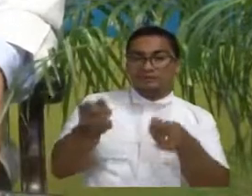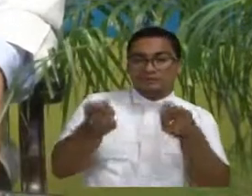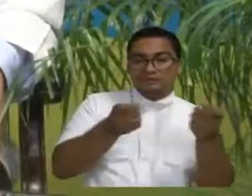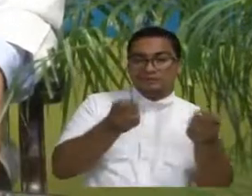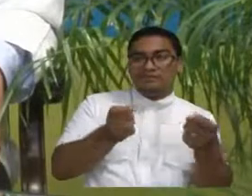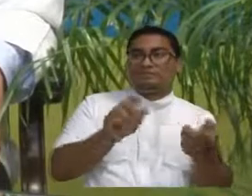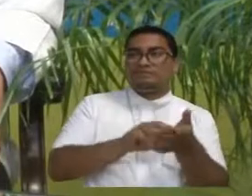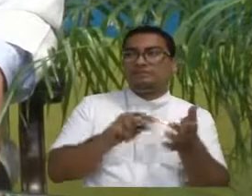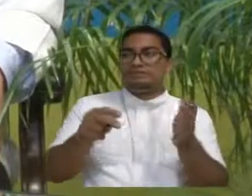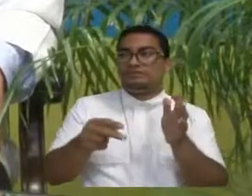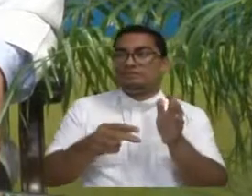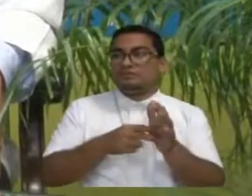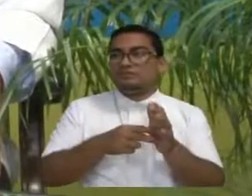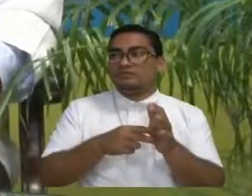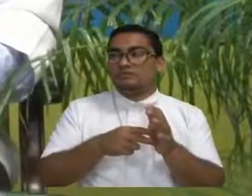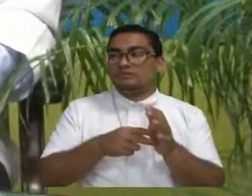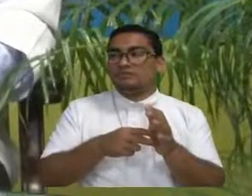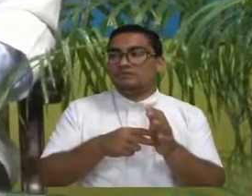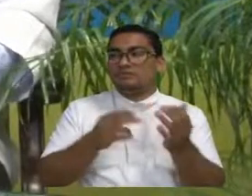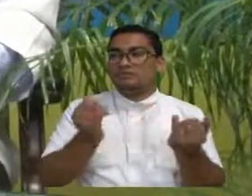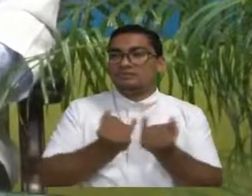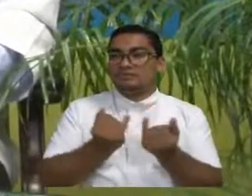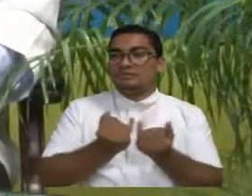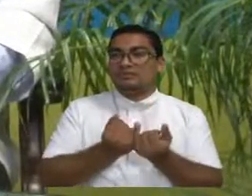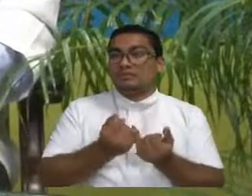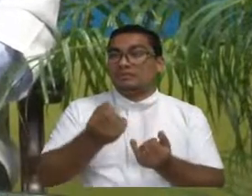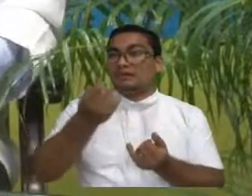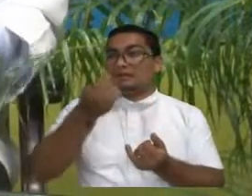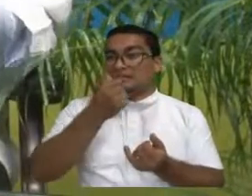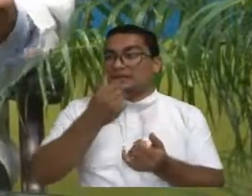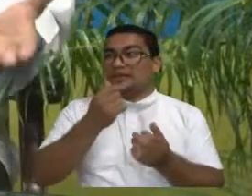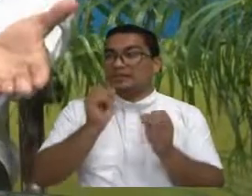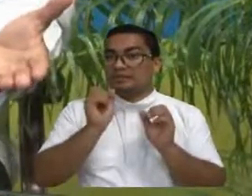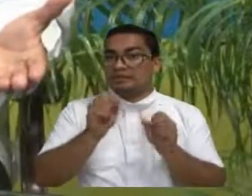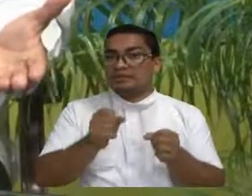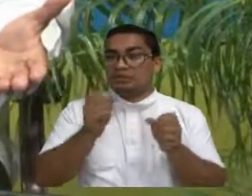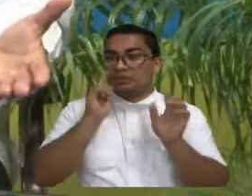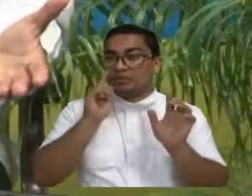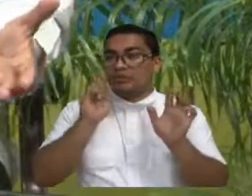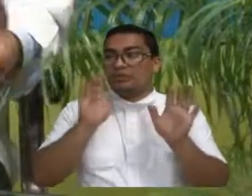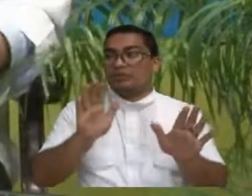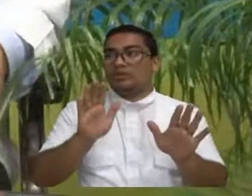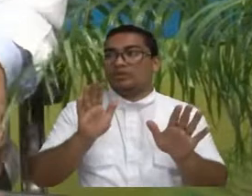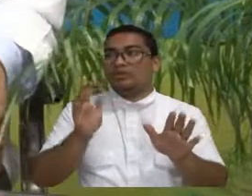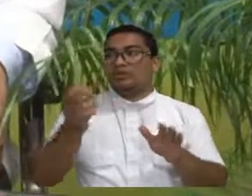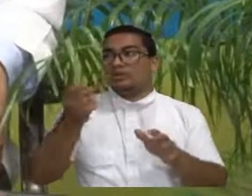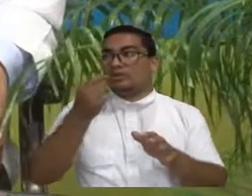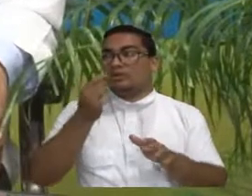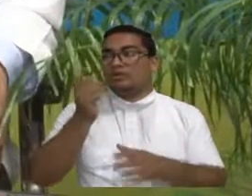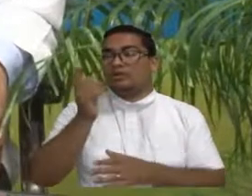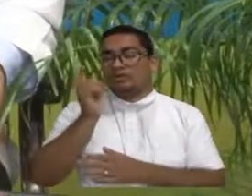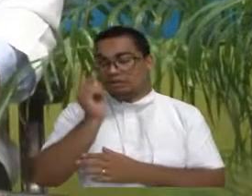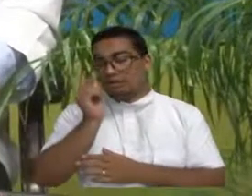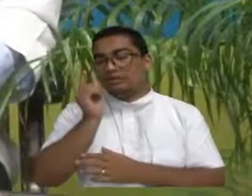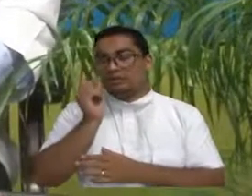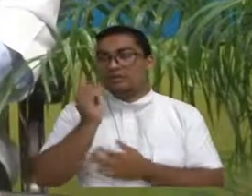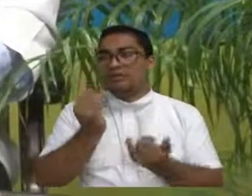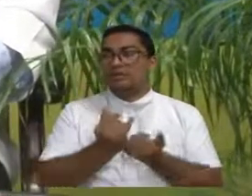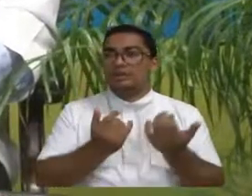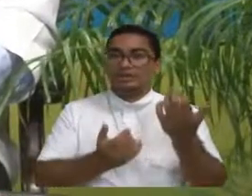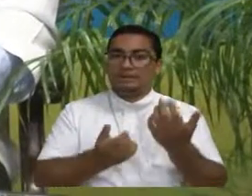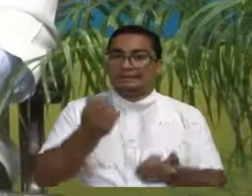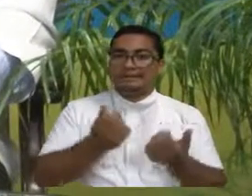antidepresivos pasan a través de la leche materna también hacia el bebé. Medicamentos para dormir también pasan a través de la leche materna. Entonces tienen que